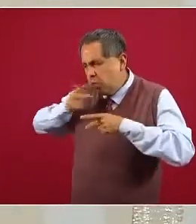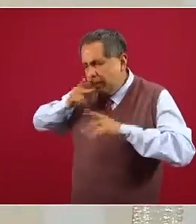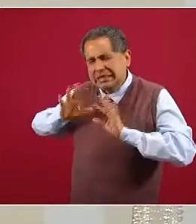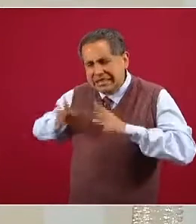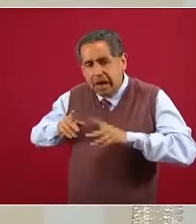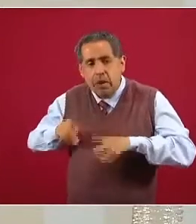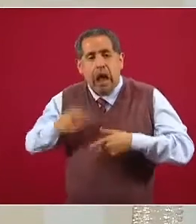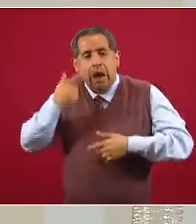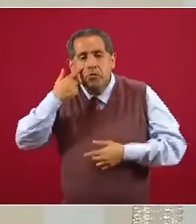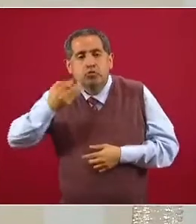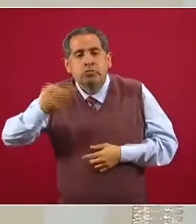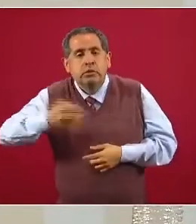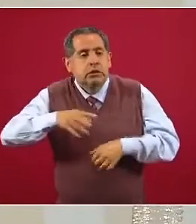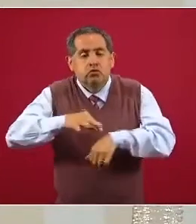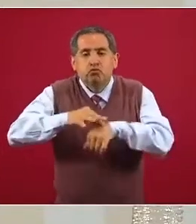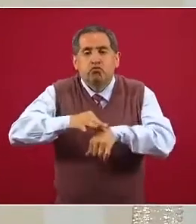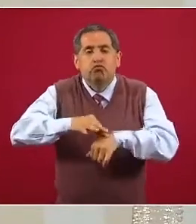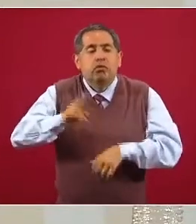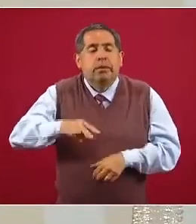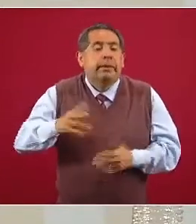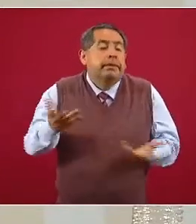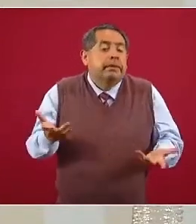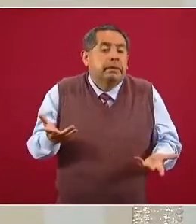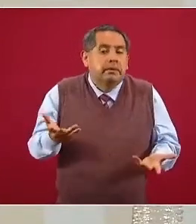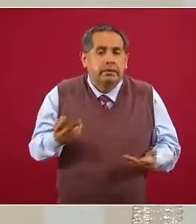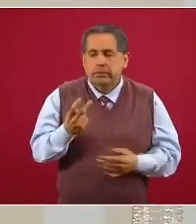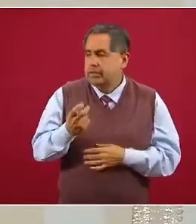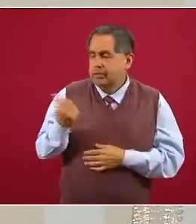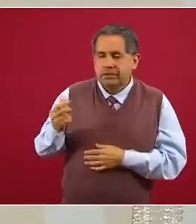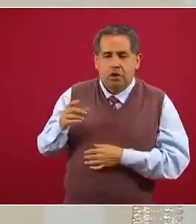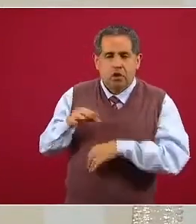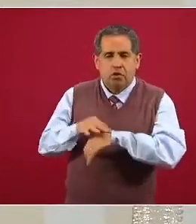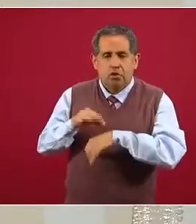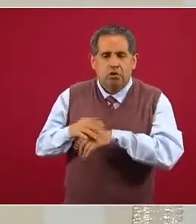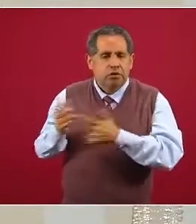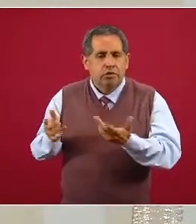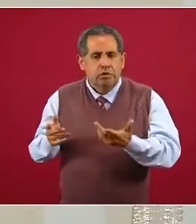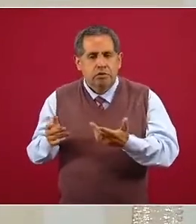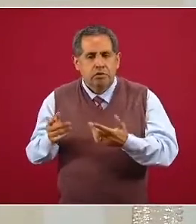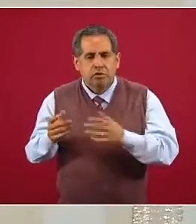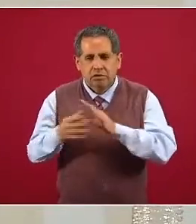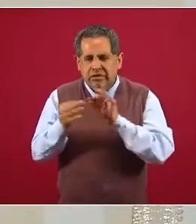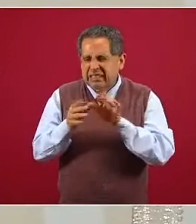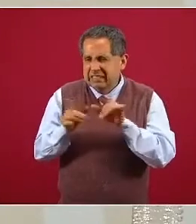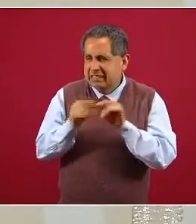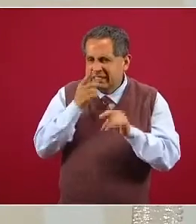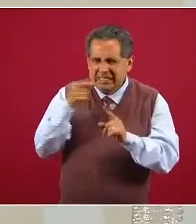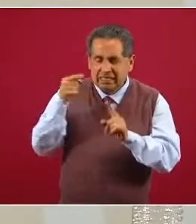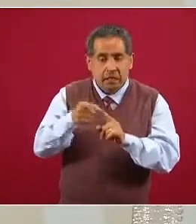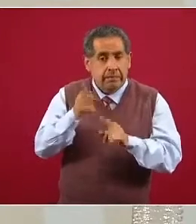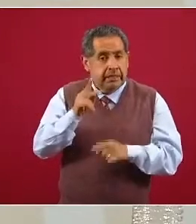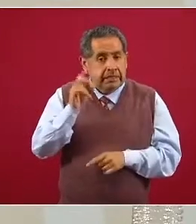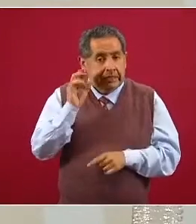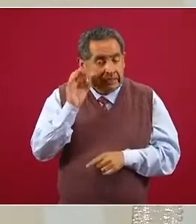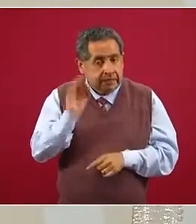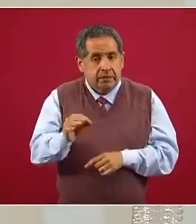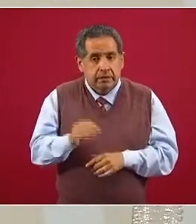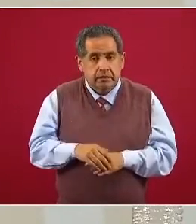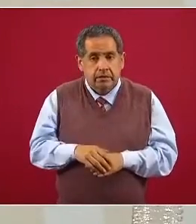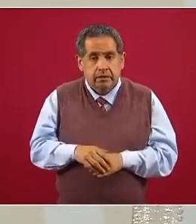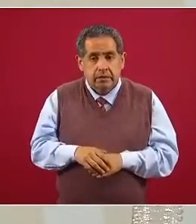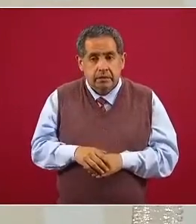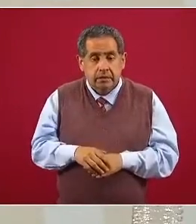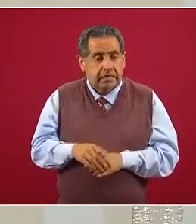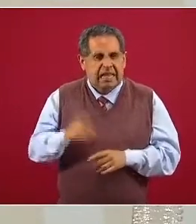y finalmente el doctor no lo comentó específicamente pero el